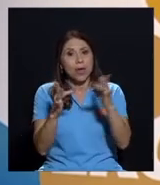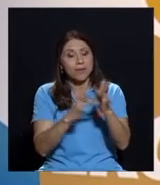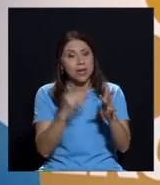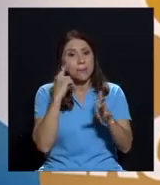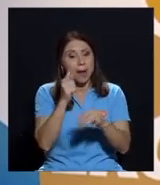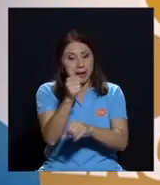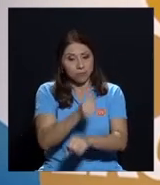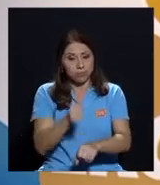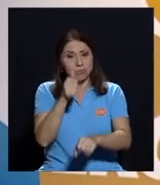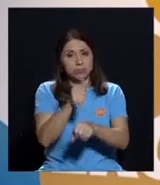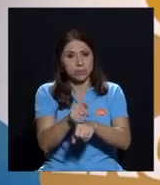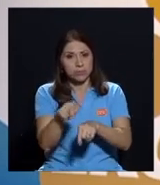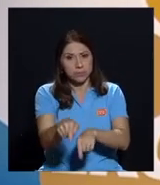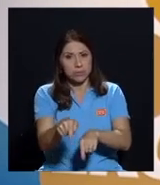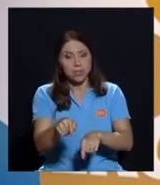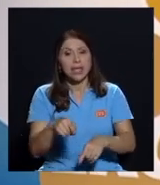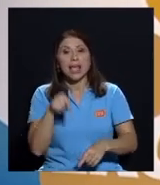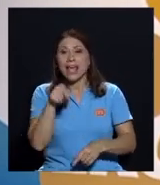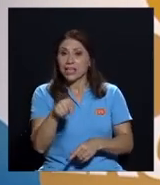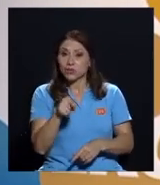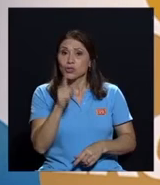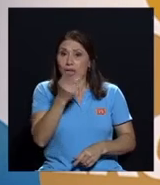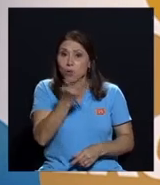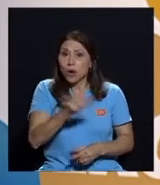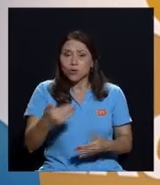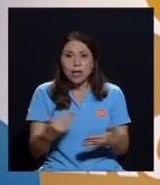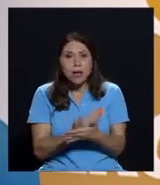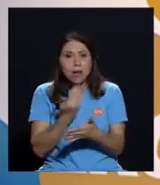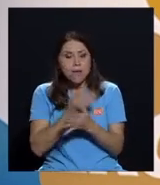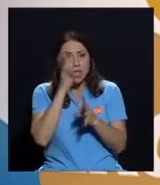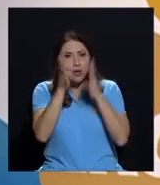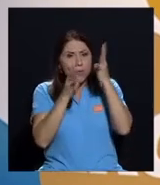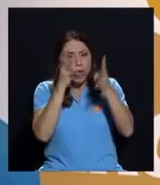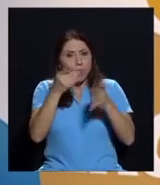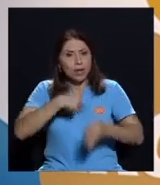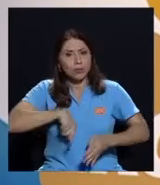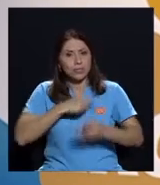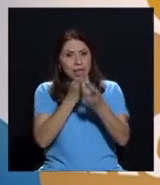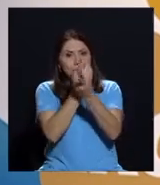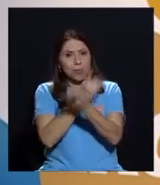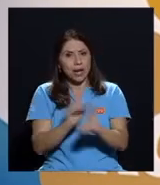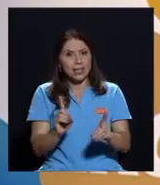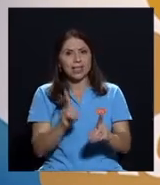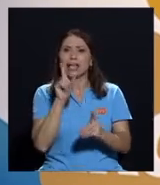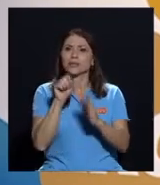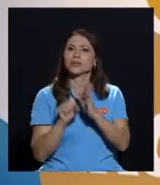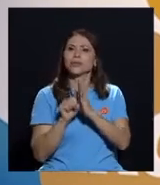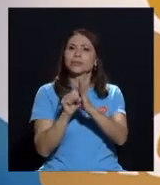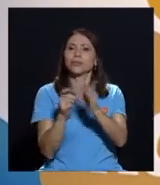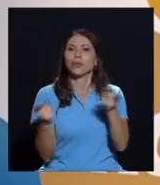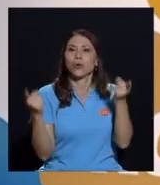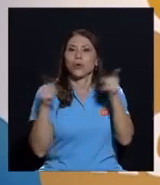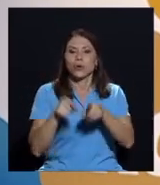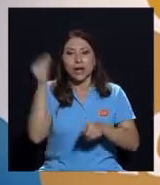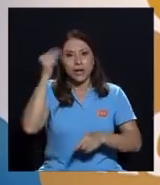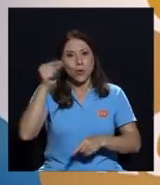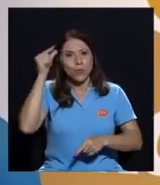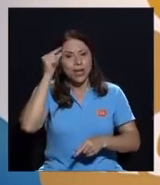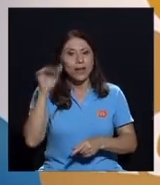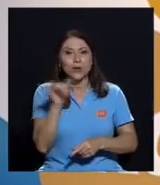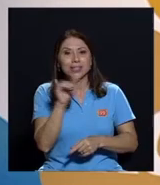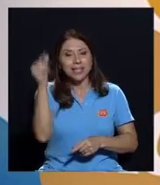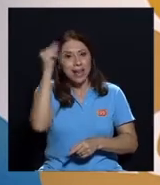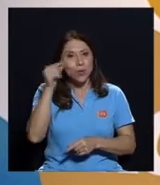y llevarlo eso sería una cosa innovadora en nuestra democracia yo creo que es emblemático que ocurre en el gobierno que sería el gobierno del